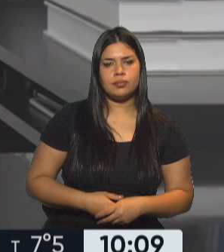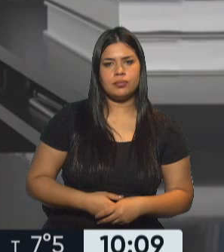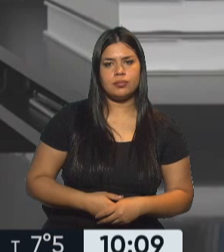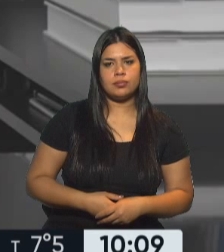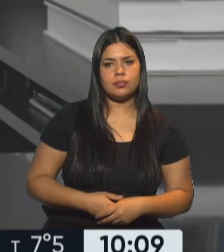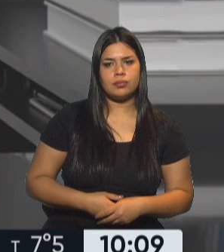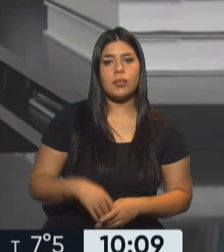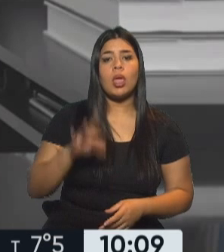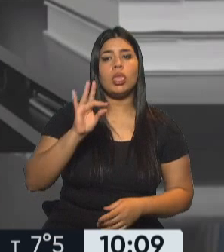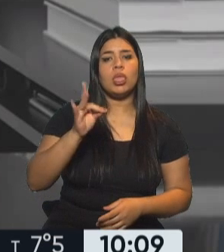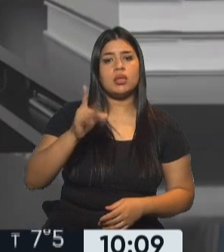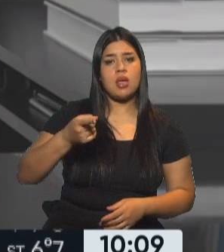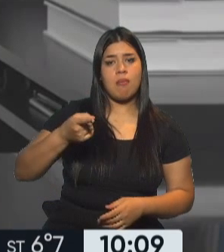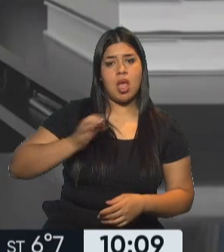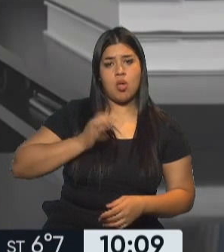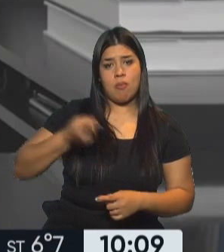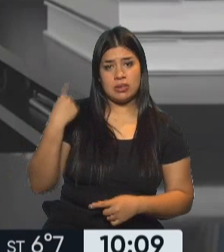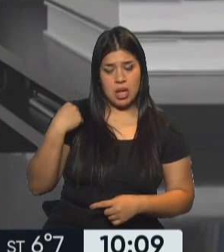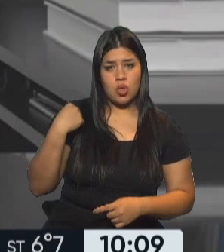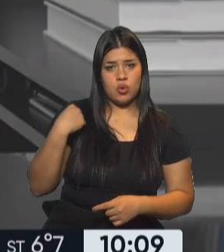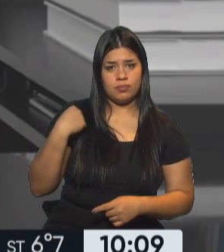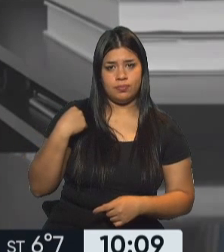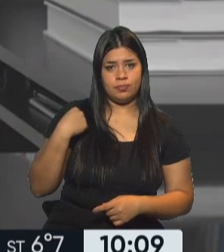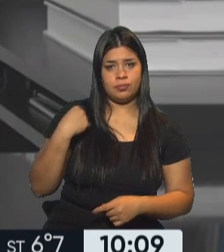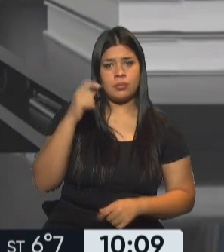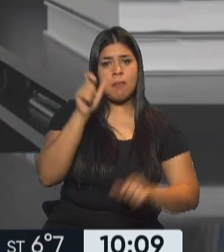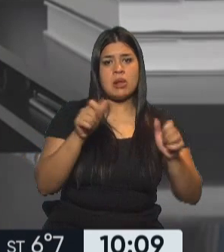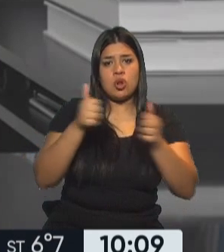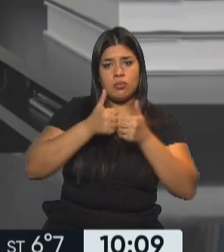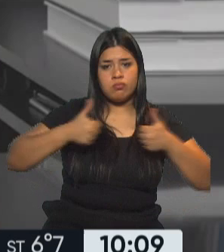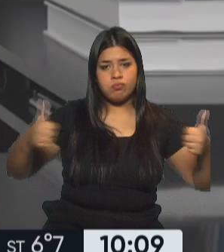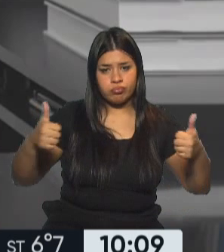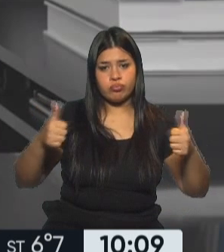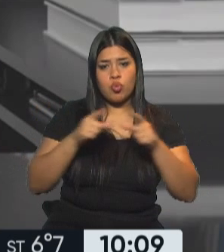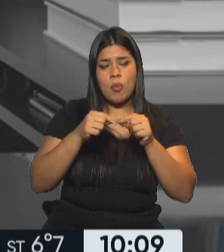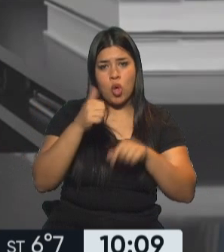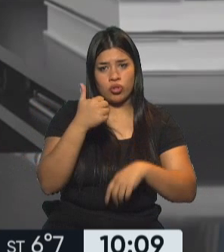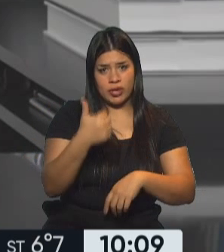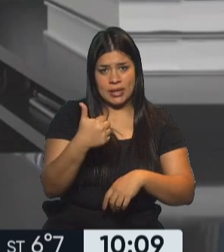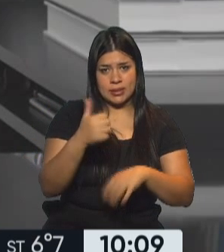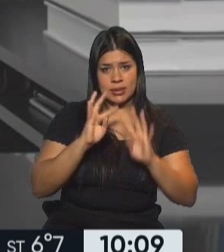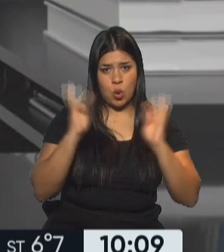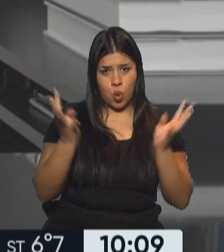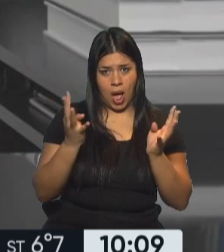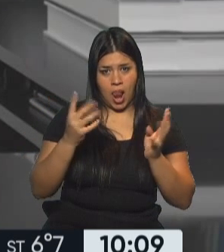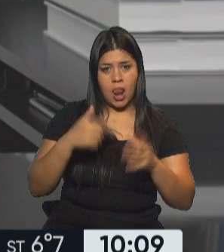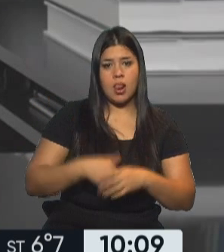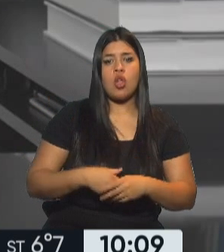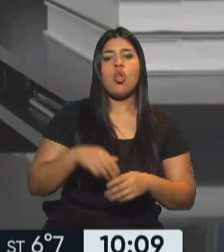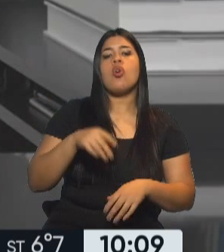En diciembre pasado, los integrantes del Tribunal Oral Federal número 3, los doctores